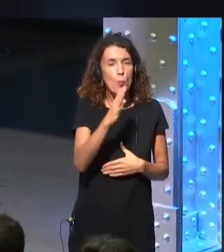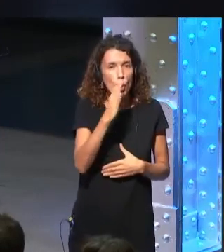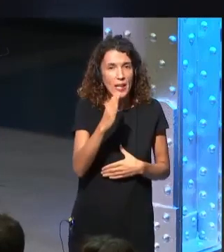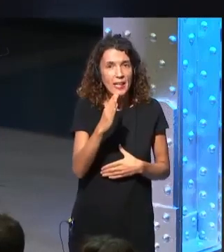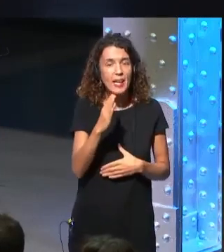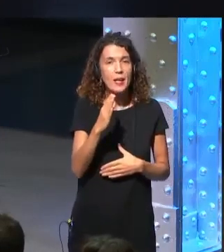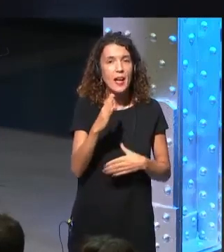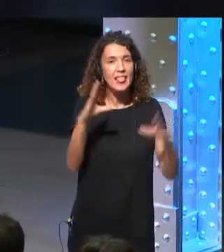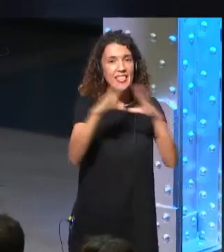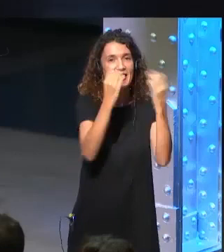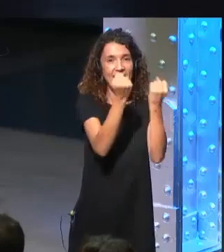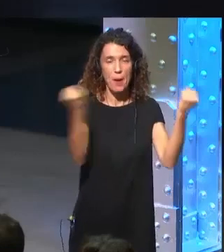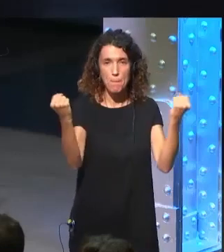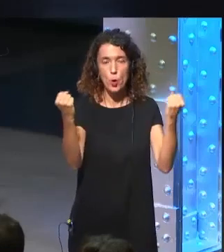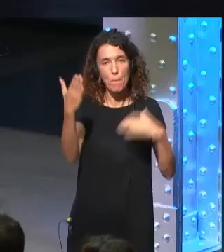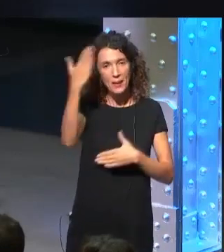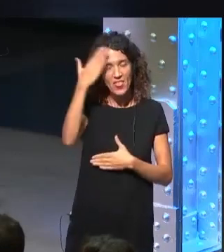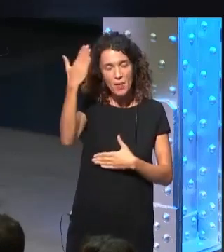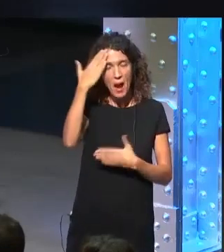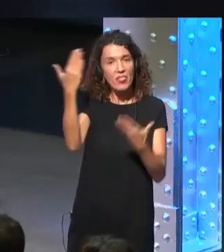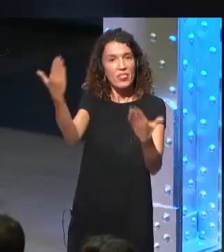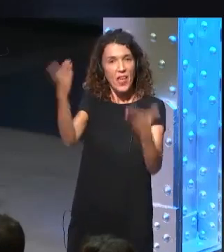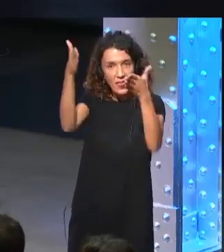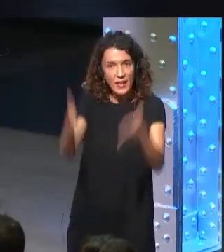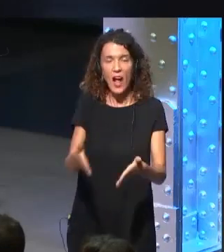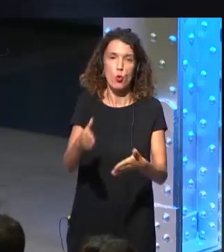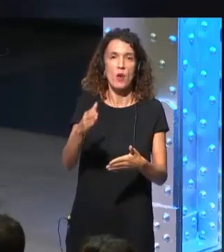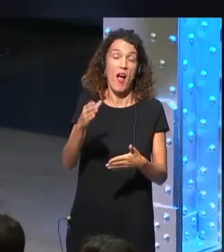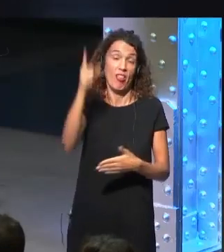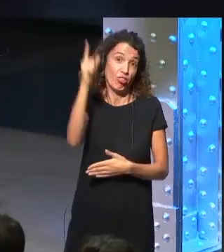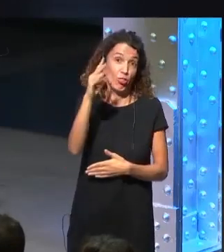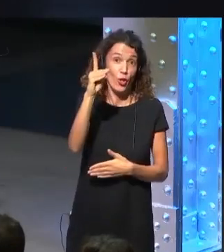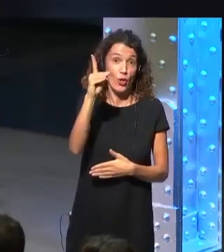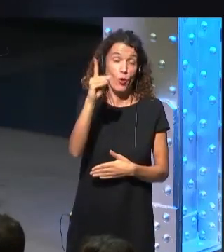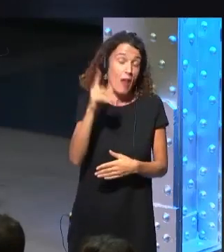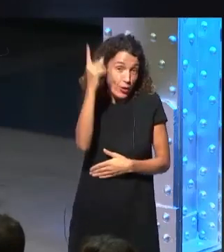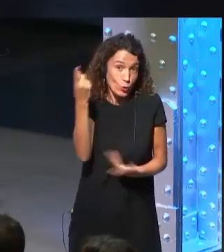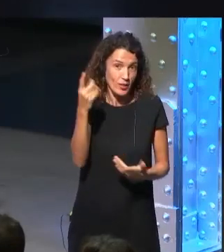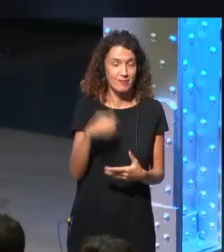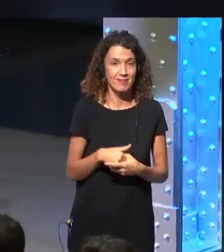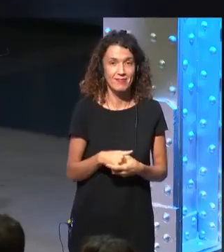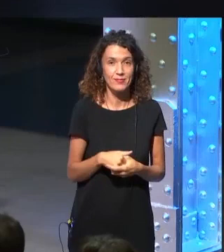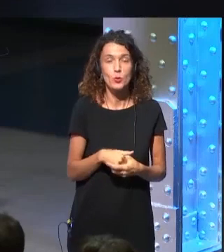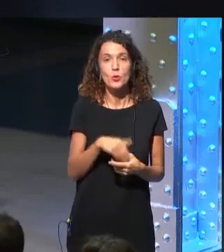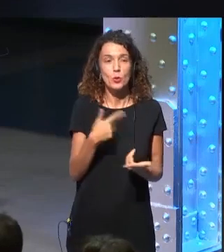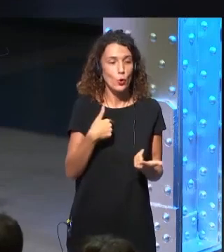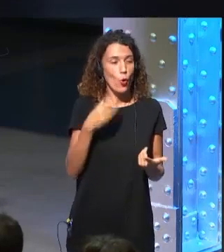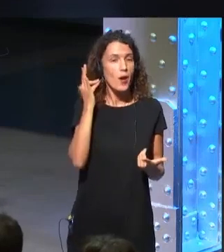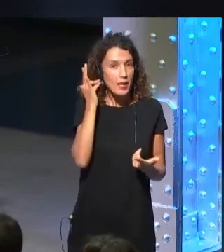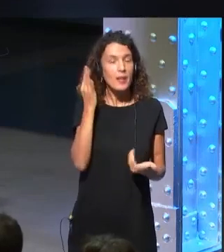templo principal está dedicado a una diosa? Esta es la pregunta fundamental. Todavía no he